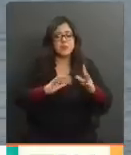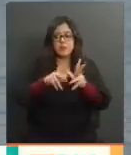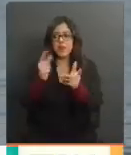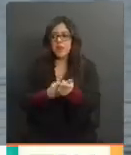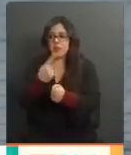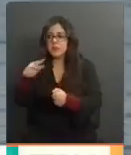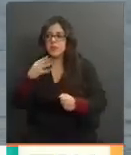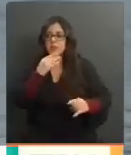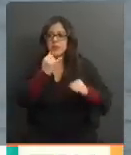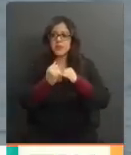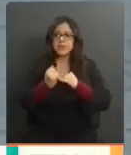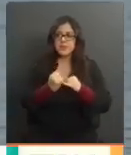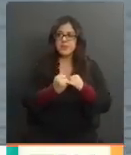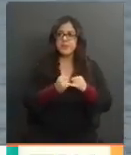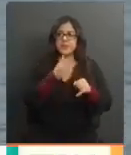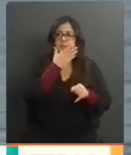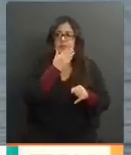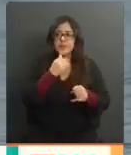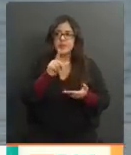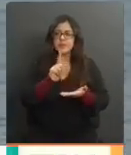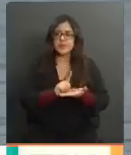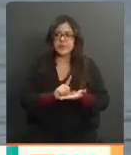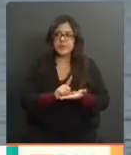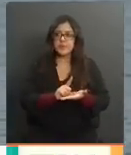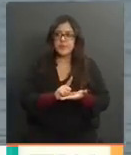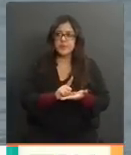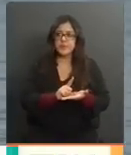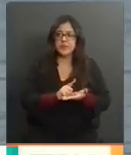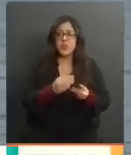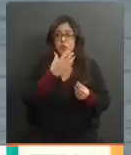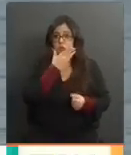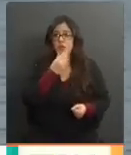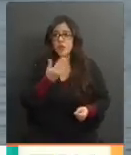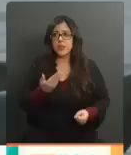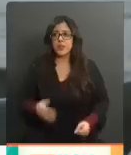amigos, a este hermoso entorno que es bien, bien bonito.